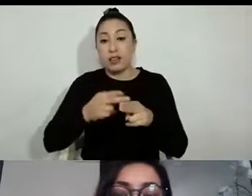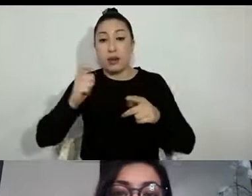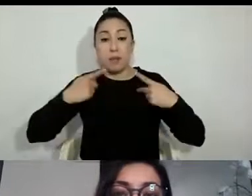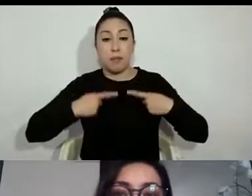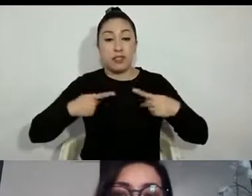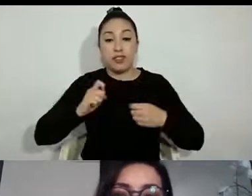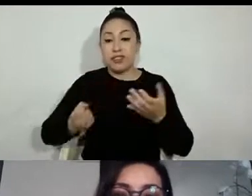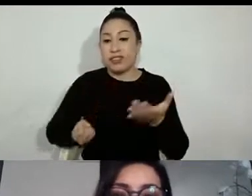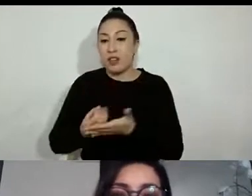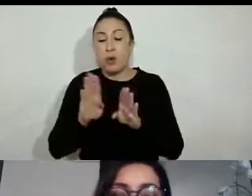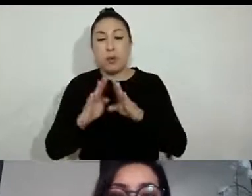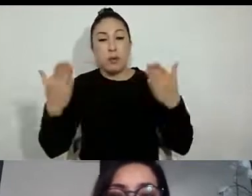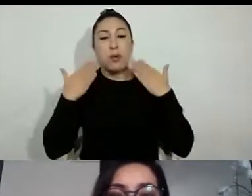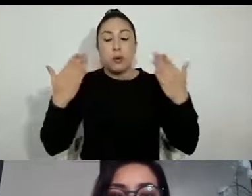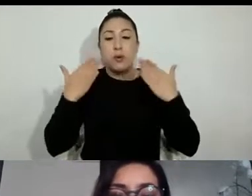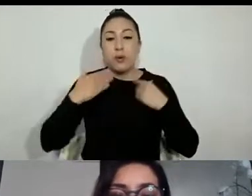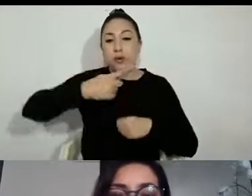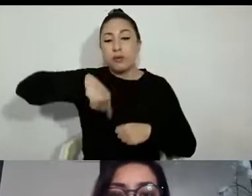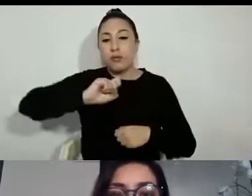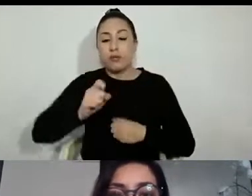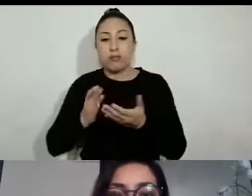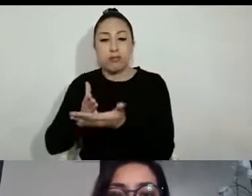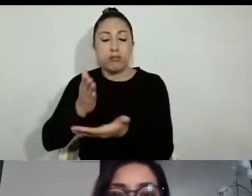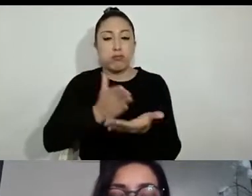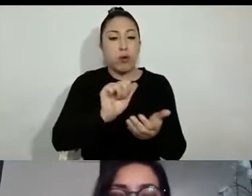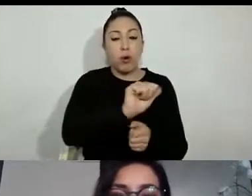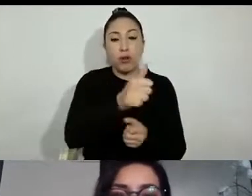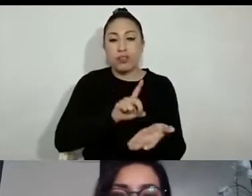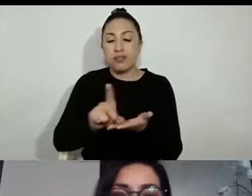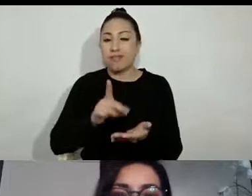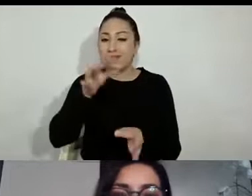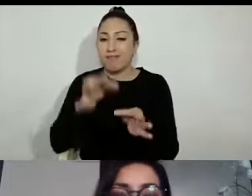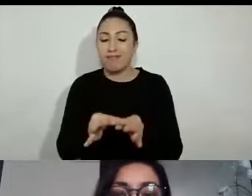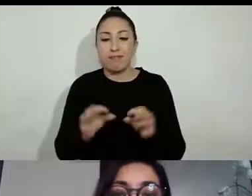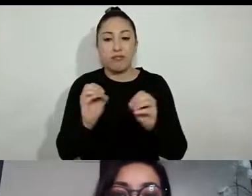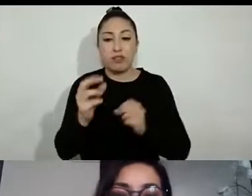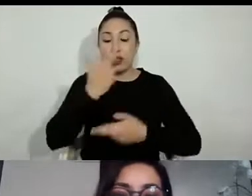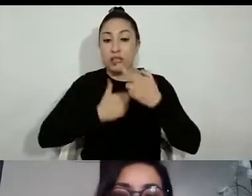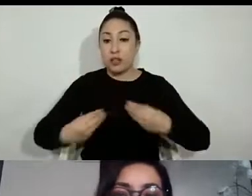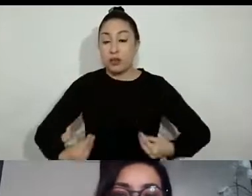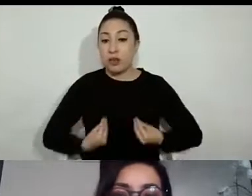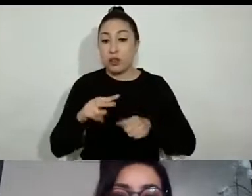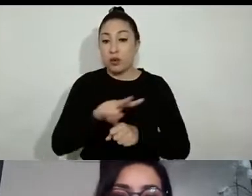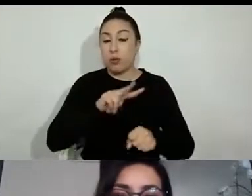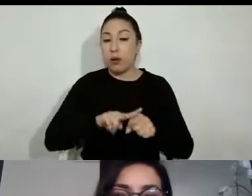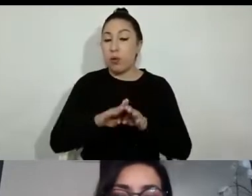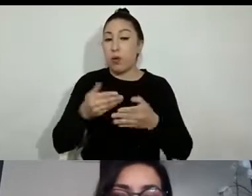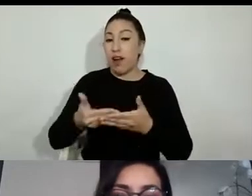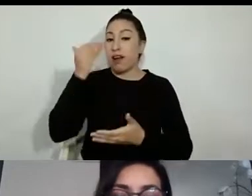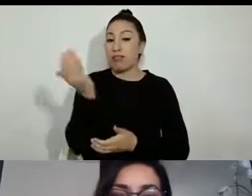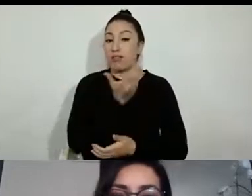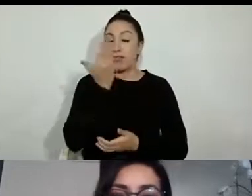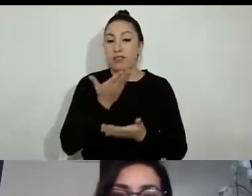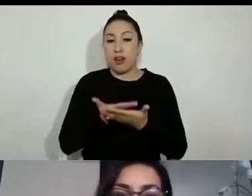afectados, lo que ha provocado rezago en el acceso a otros derechos y una incertidumbre de regresar a una normalidad en la cual la desigualdad no sea